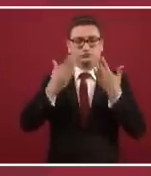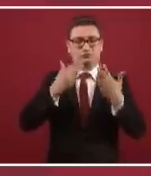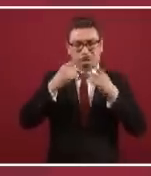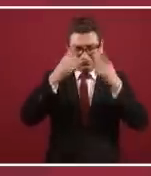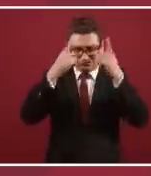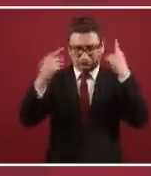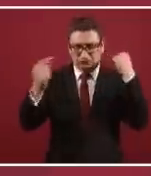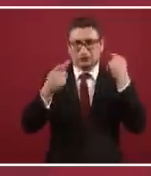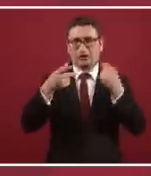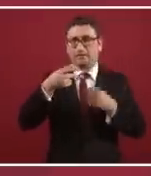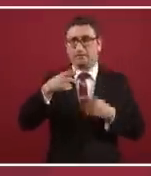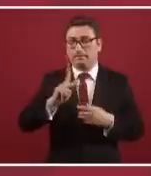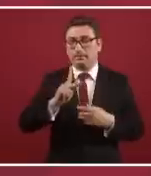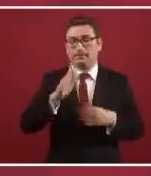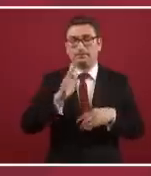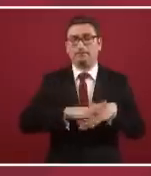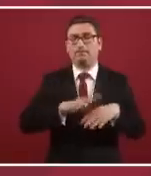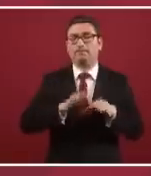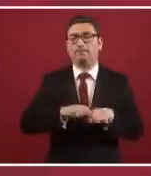Pero más que eso,